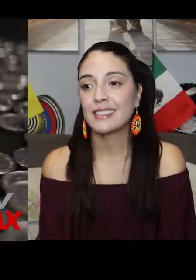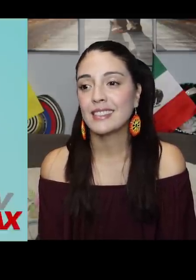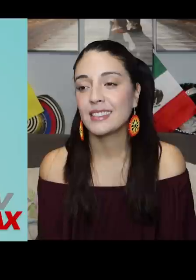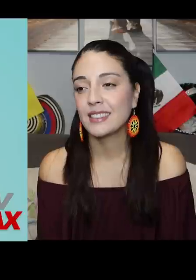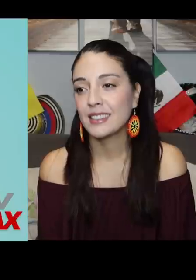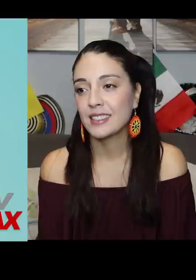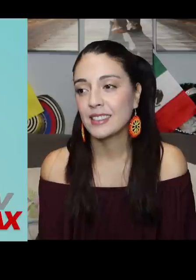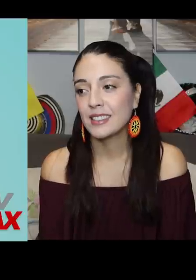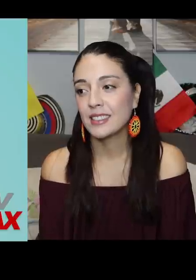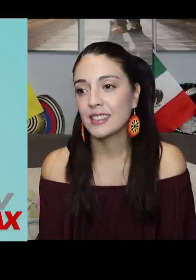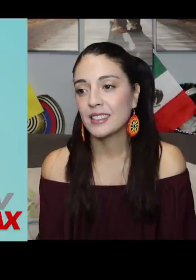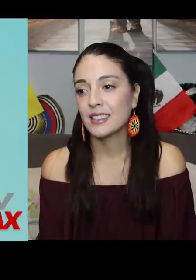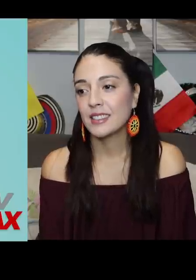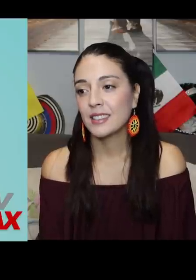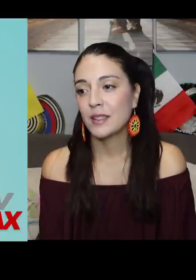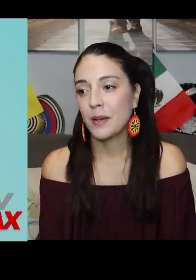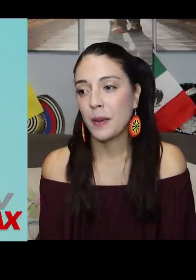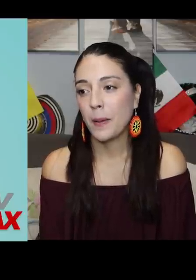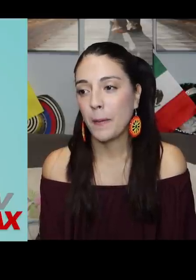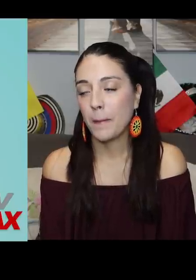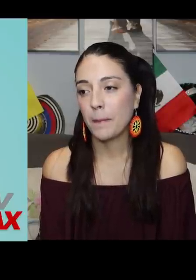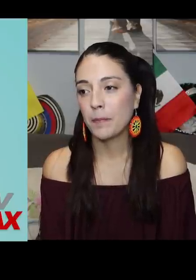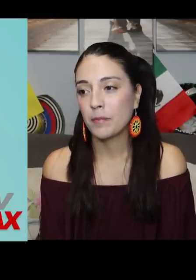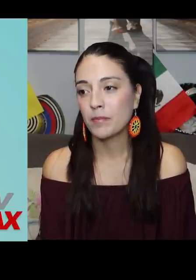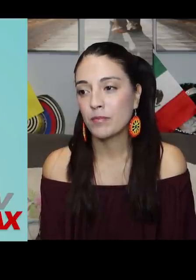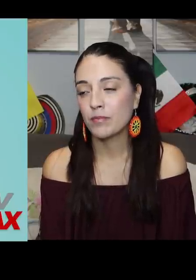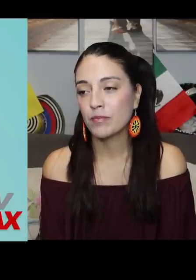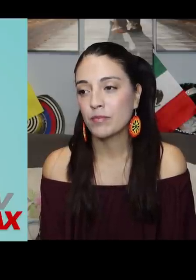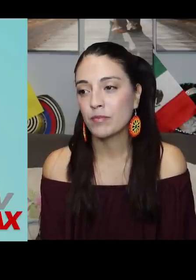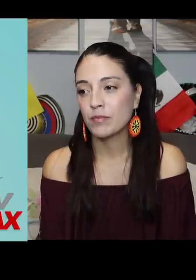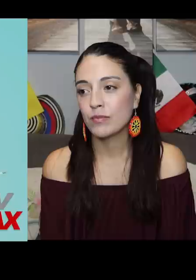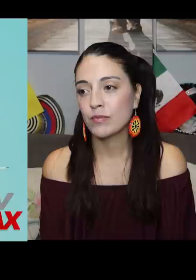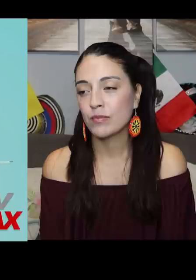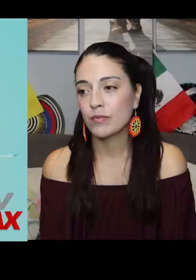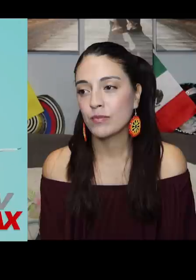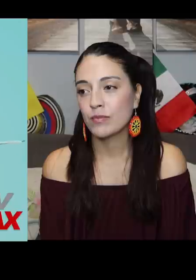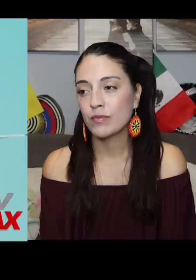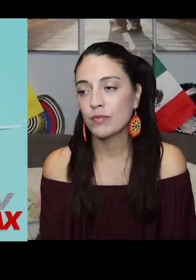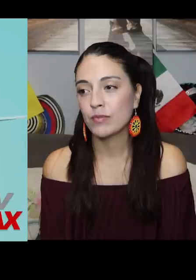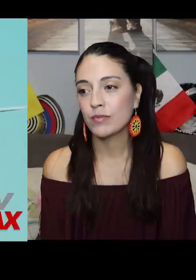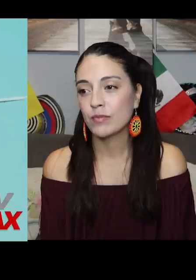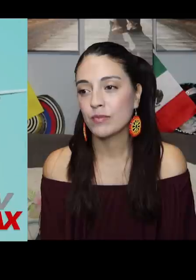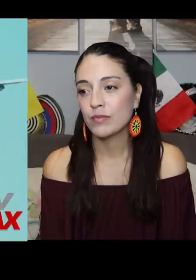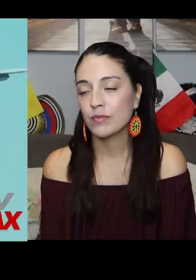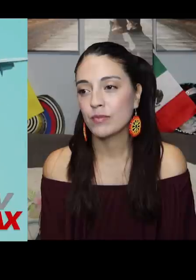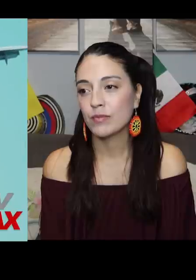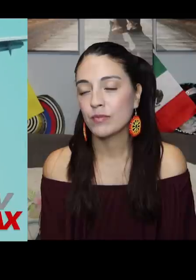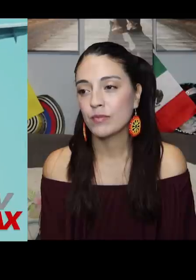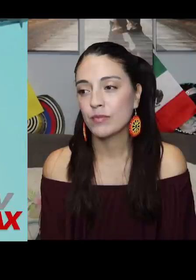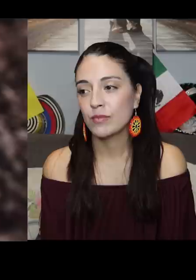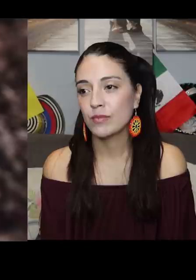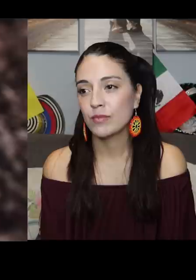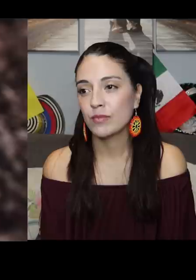Sobre el nombre de esta nueva aerolínea del gobierno federal, dijo el presidente que sugirió tomar el de la